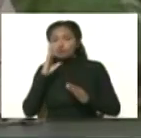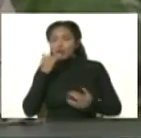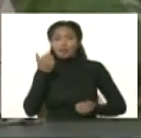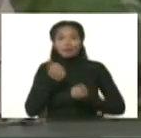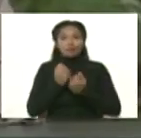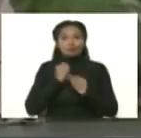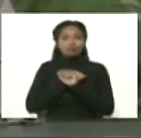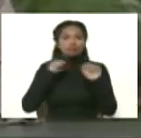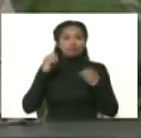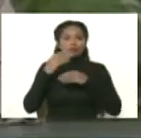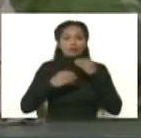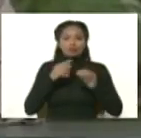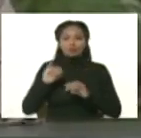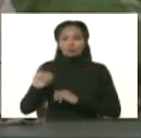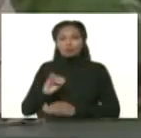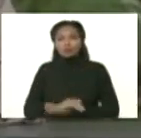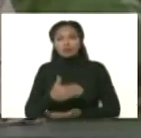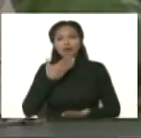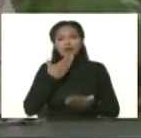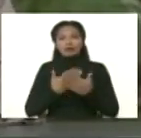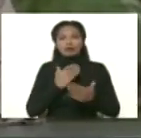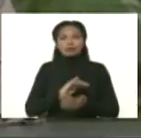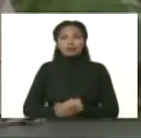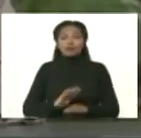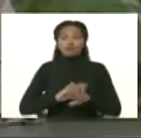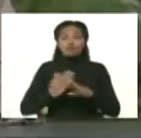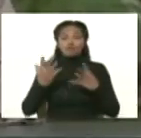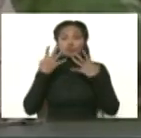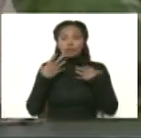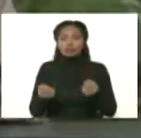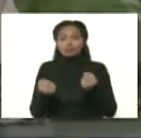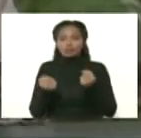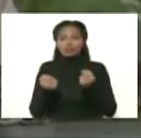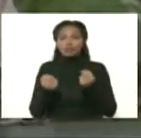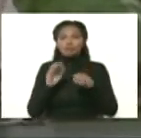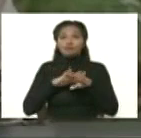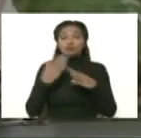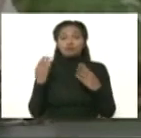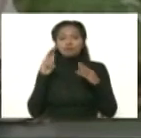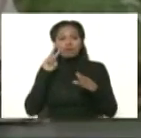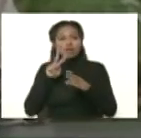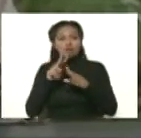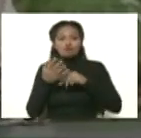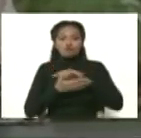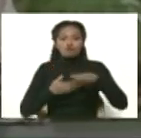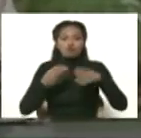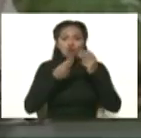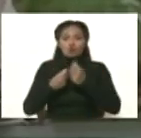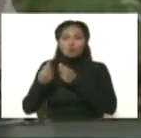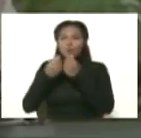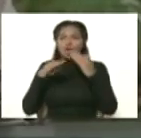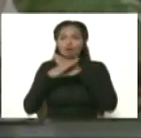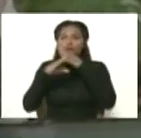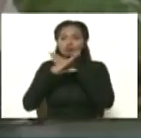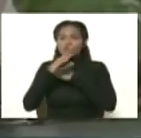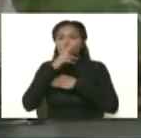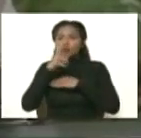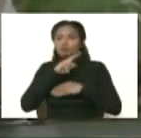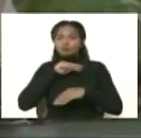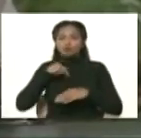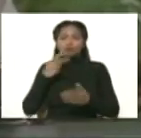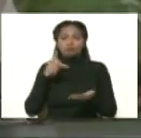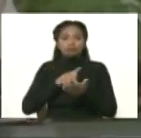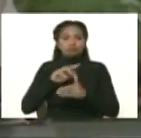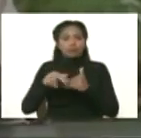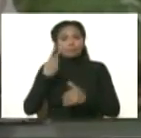sido imposible esto. Gracias. Gracias por comprenderlo. Porque en medio de la guerra económica y el bloqueo criminal que nos encontremos,